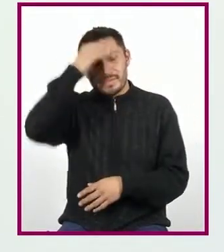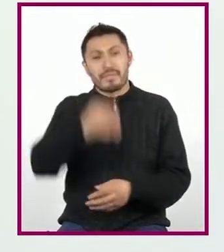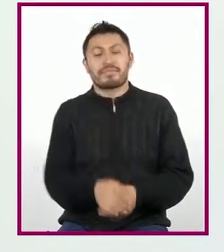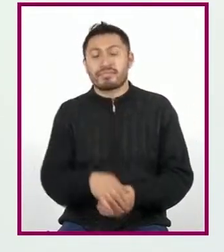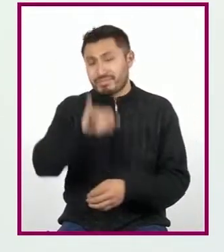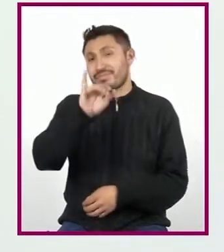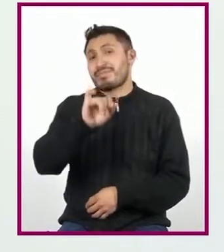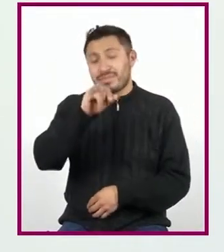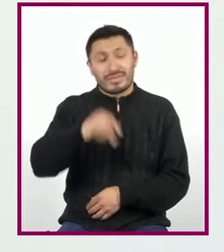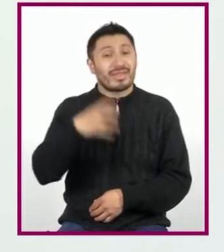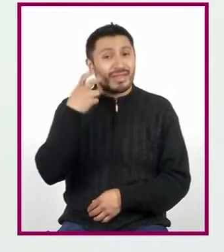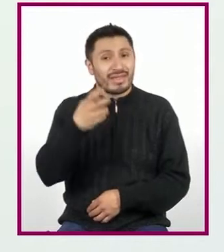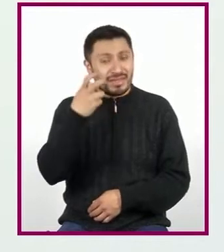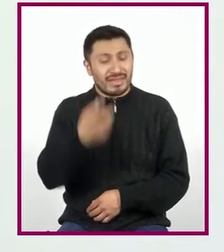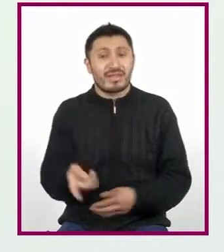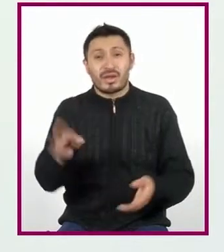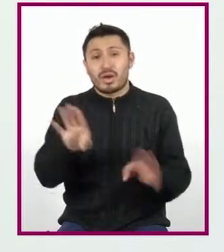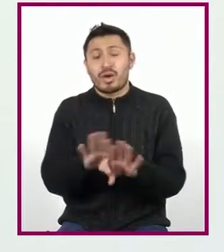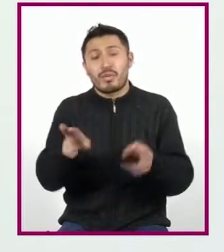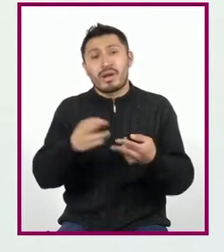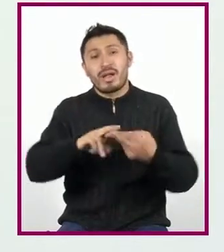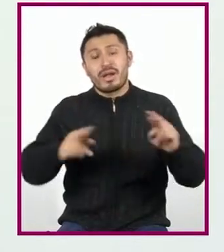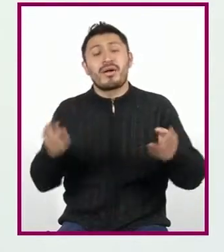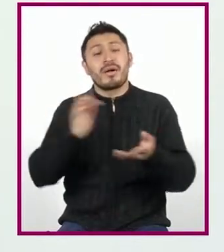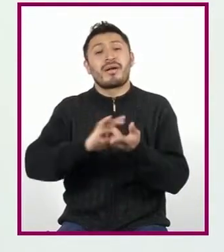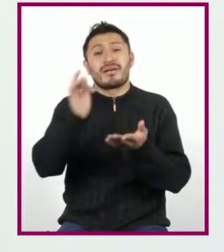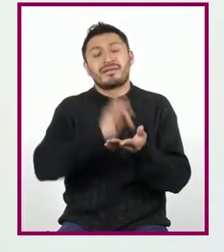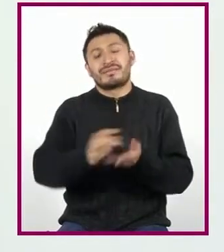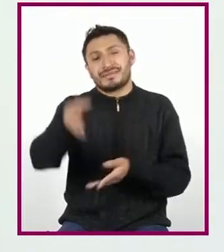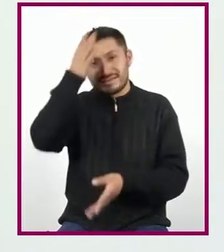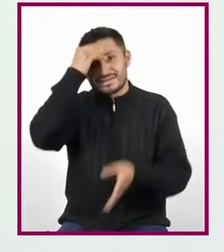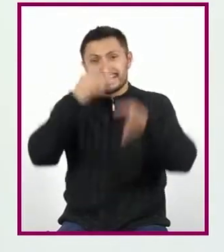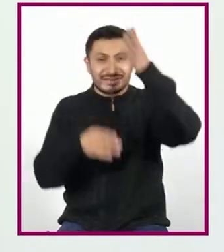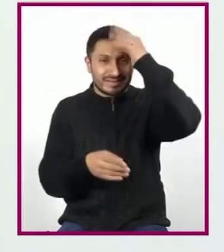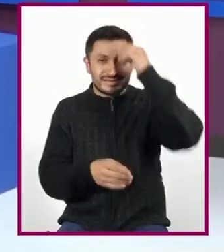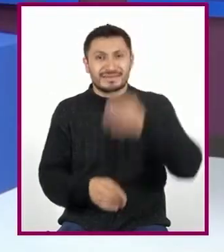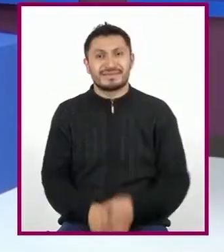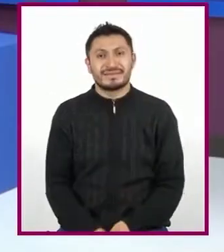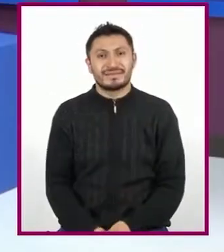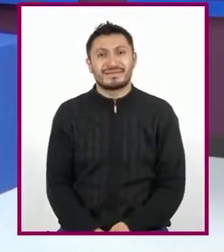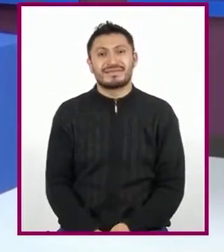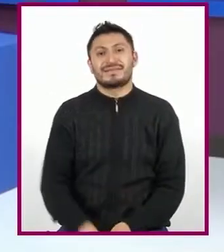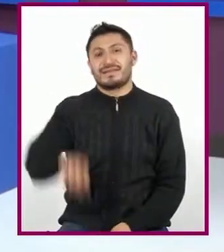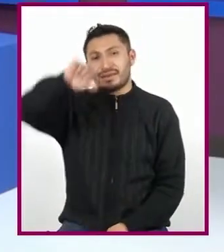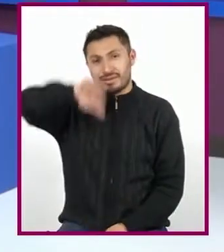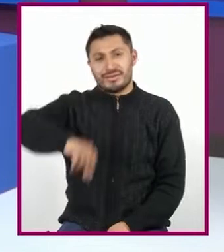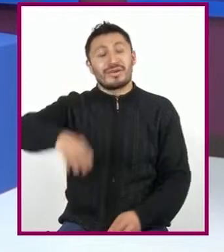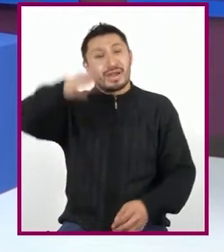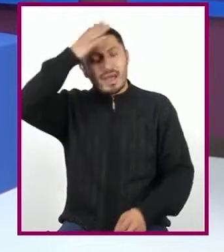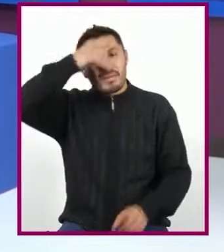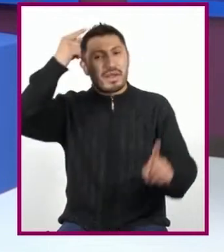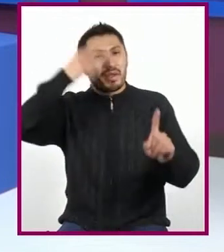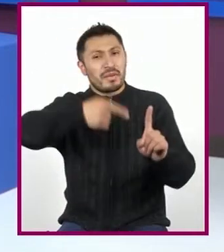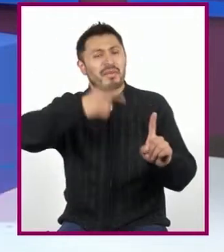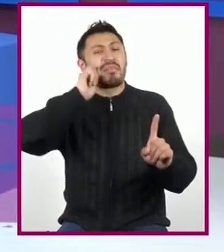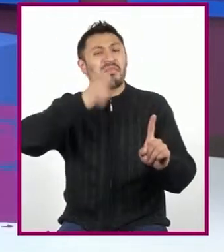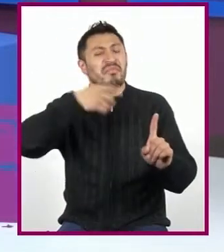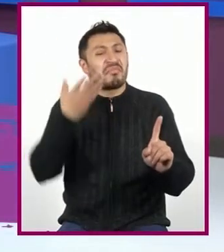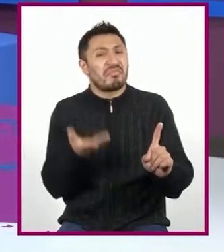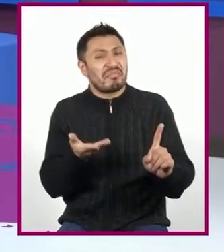Claro, todo esto como un recurso para apoyarles en su aprendizaje. El aprendizaje esperado que estudiaremos